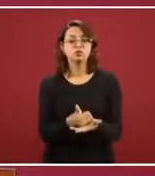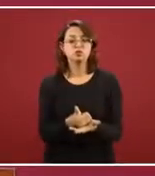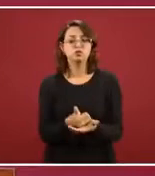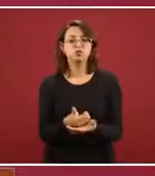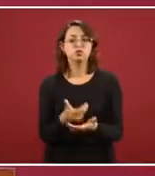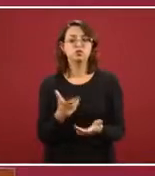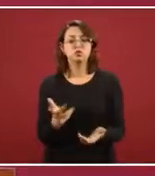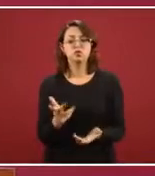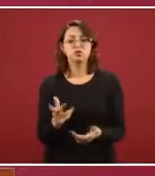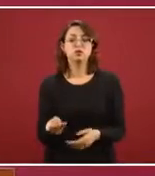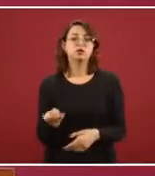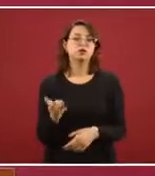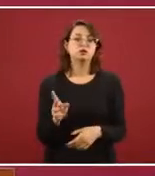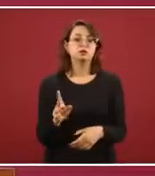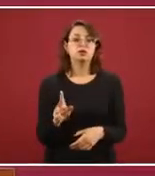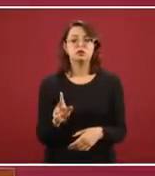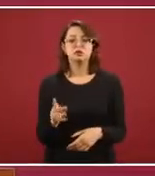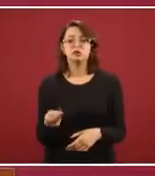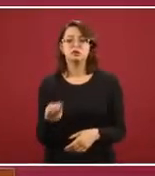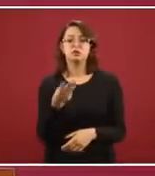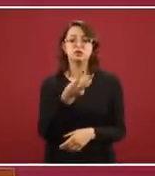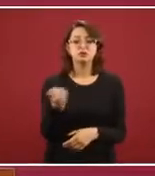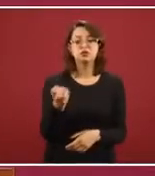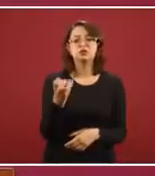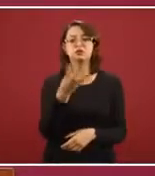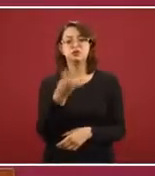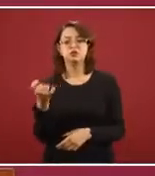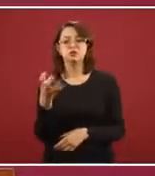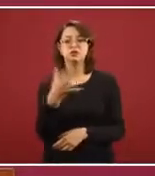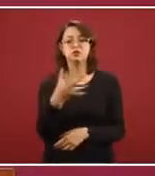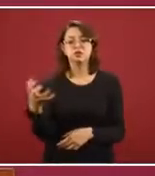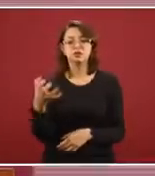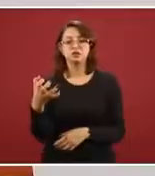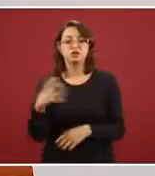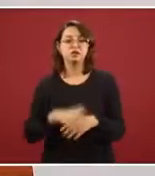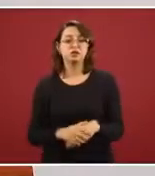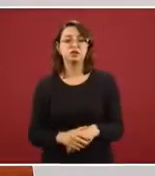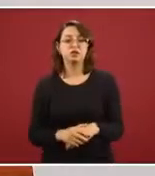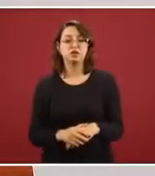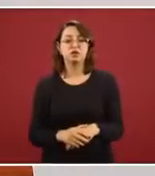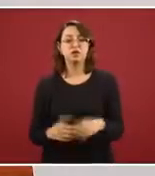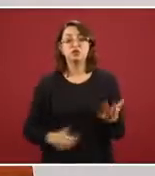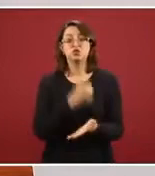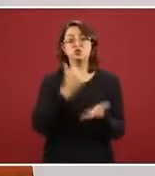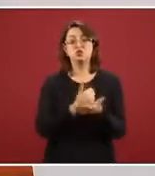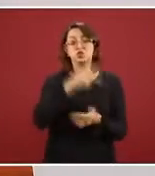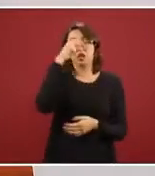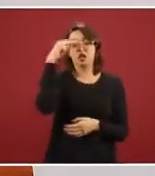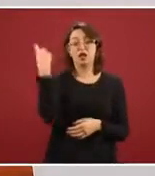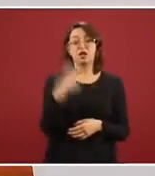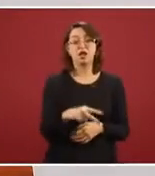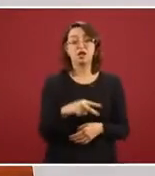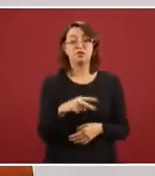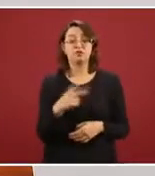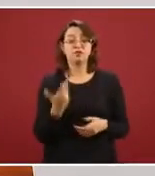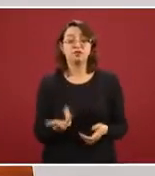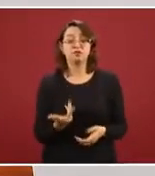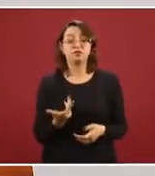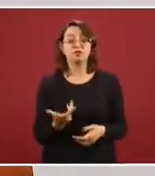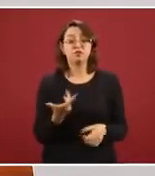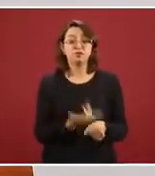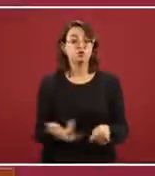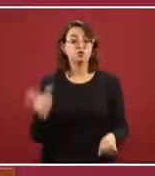300 400 500 aquí en la ciudad de mexico en un hospital de